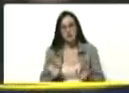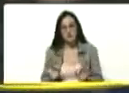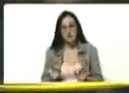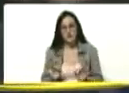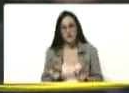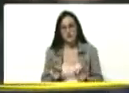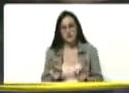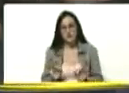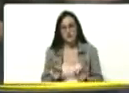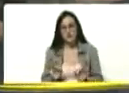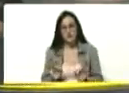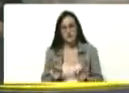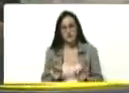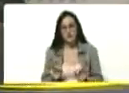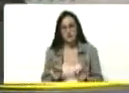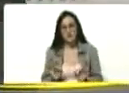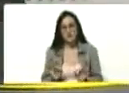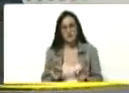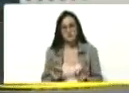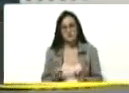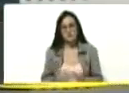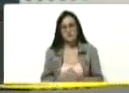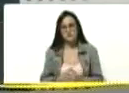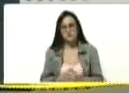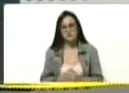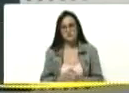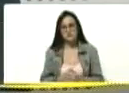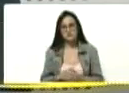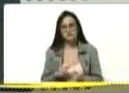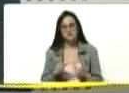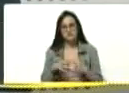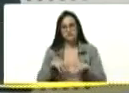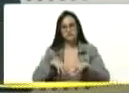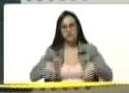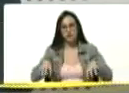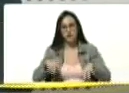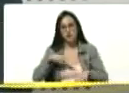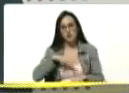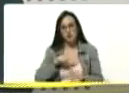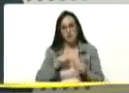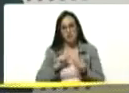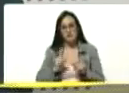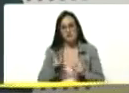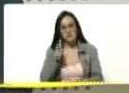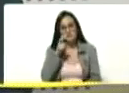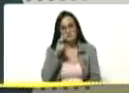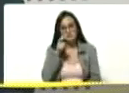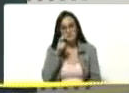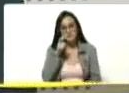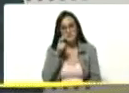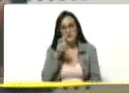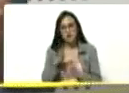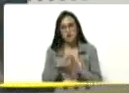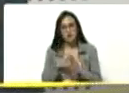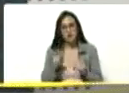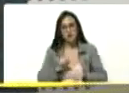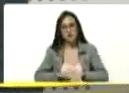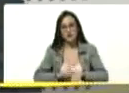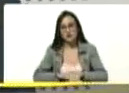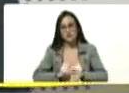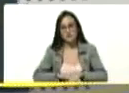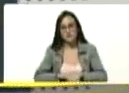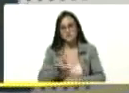we have to be on alert at all times. De dividirnos y tenemos entonces nosotros que estar alertas todo el tiempo. And therefore,